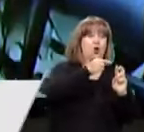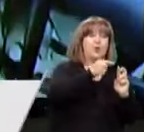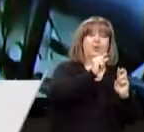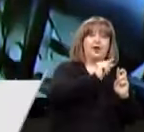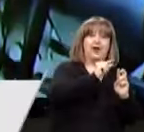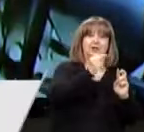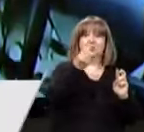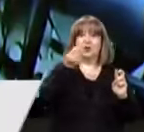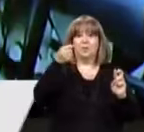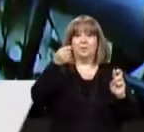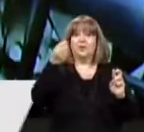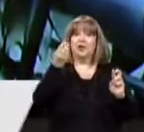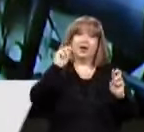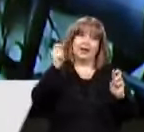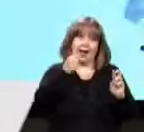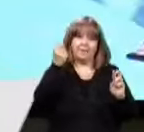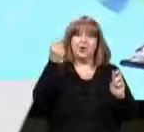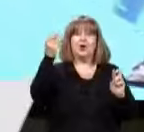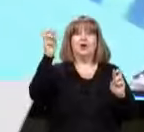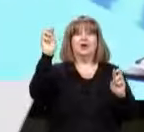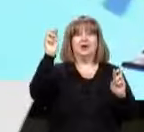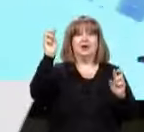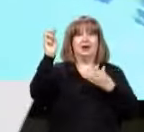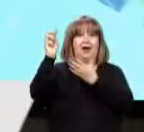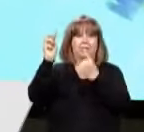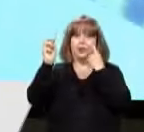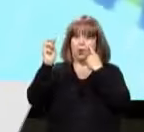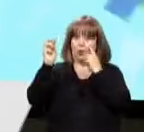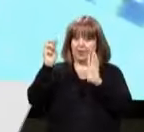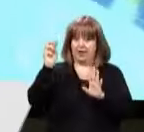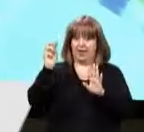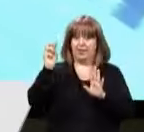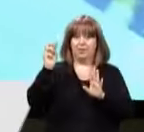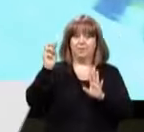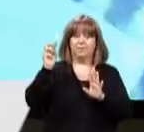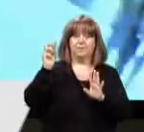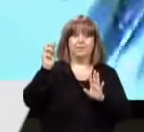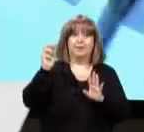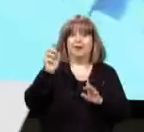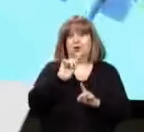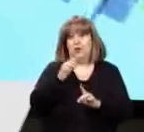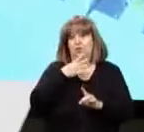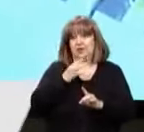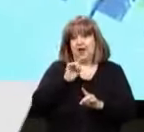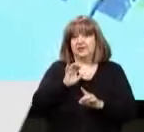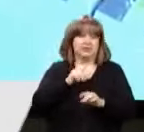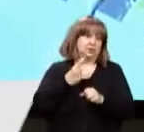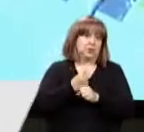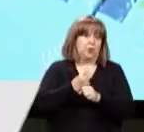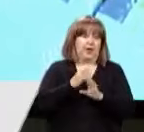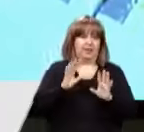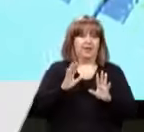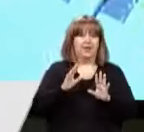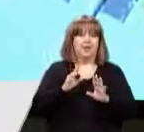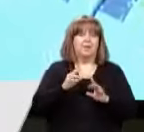esto hay que tener en cuenta digamos de de los cuidados que hay que hacer y digamos uno no lo no lo fomenta esto porque la verdad es que es un peligro